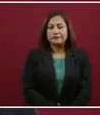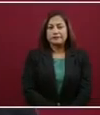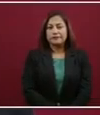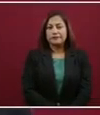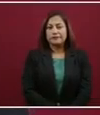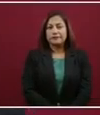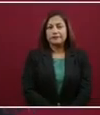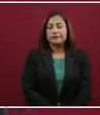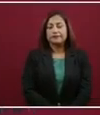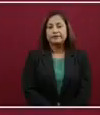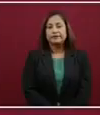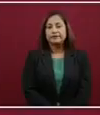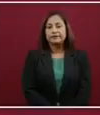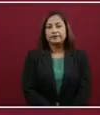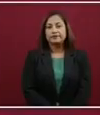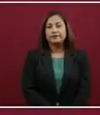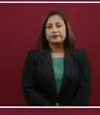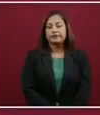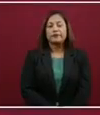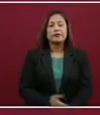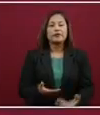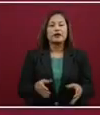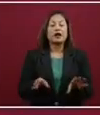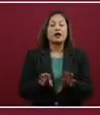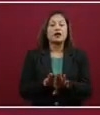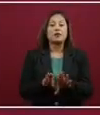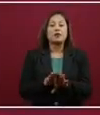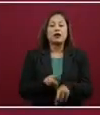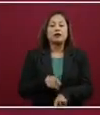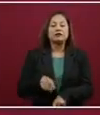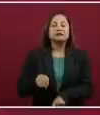nada de esa tentación de estar vendiendo